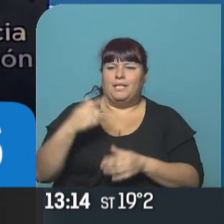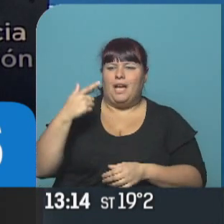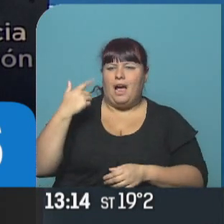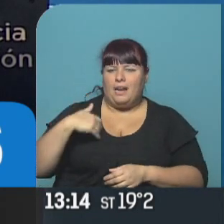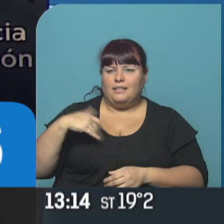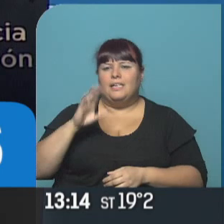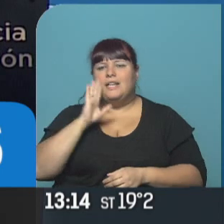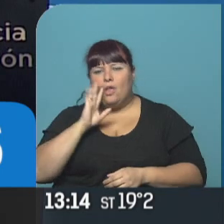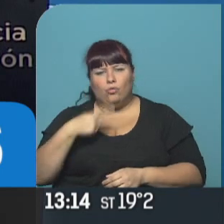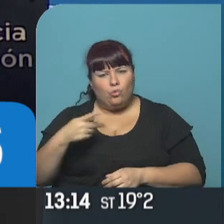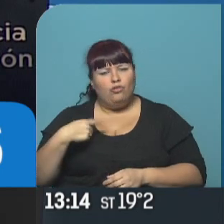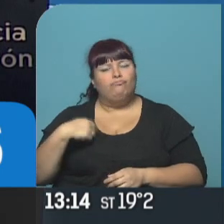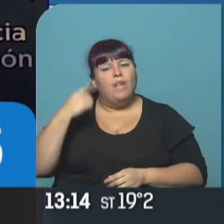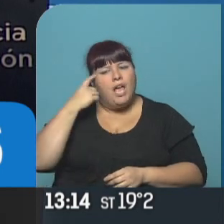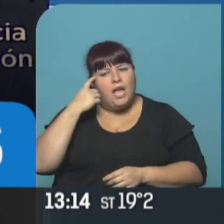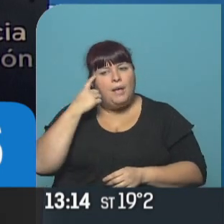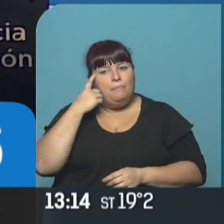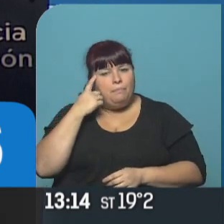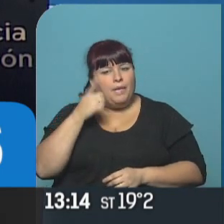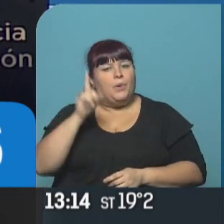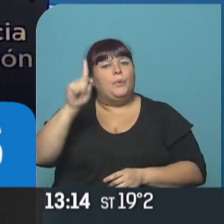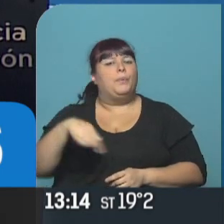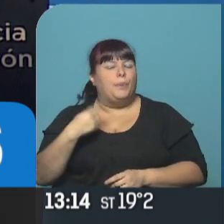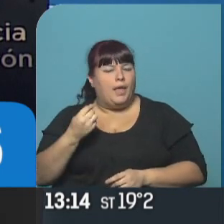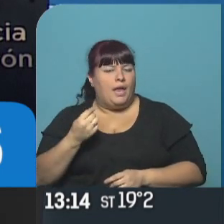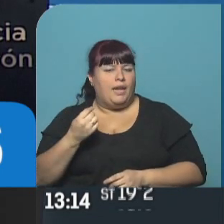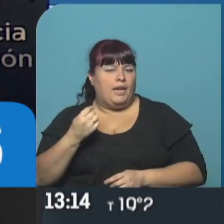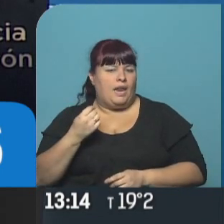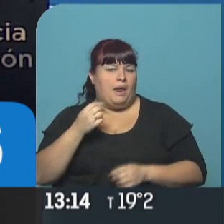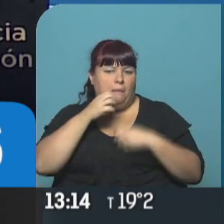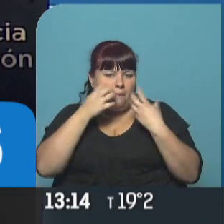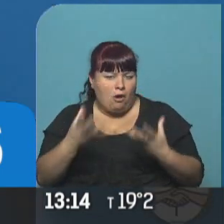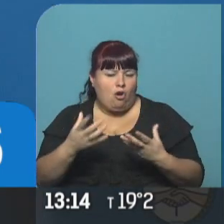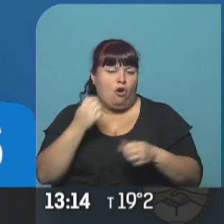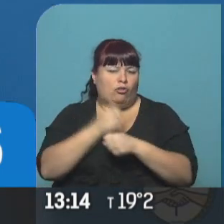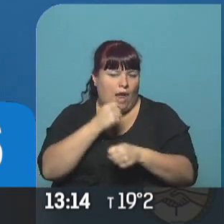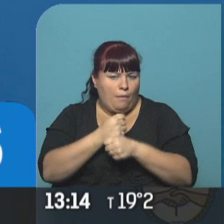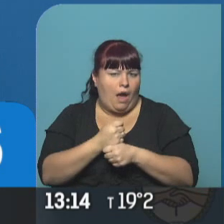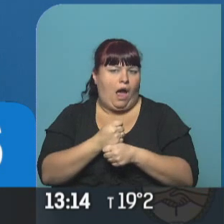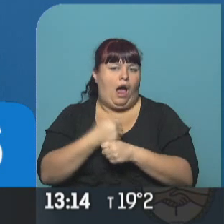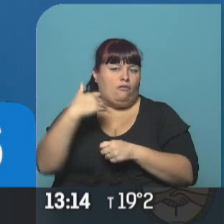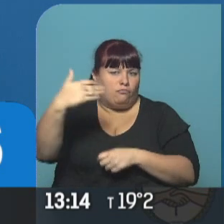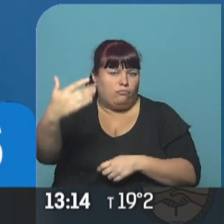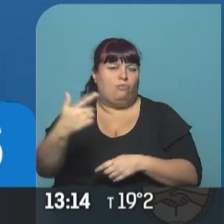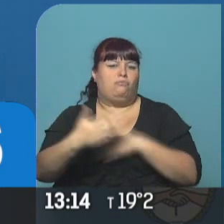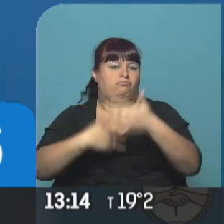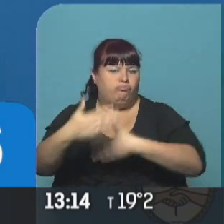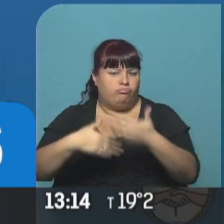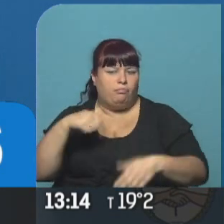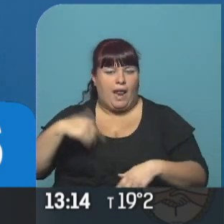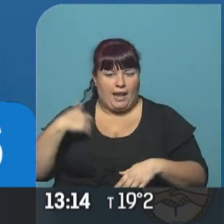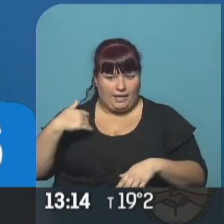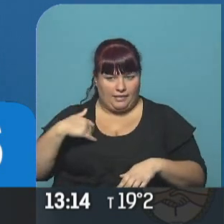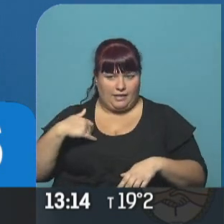Unidos y Argentina, que creemos que eso va a traer prosperidad, va a traer empleo, va a traer desarrollo para nuestro